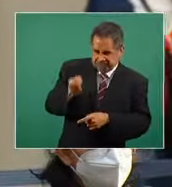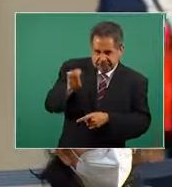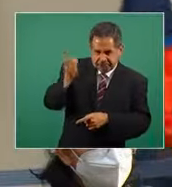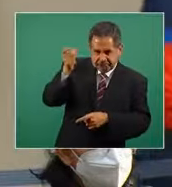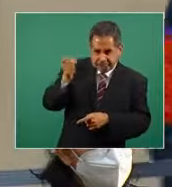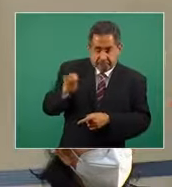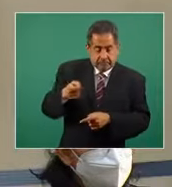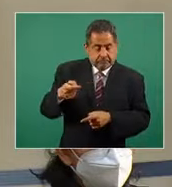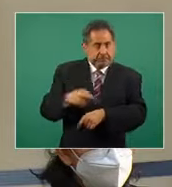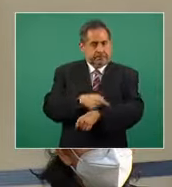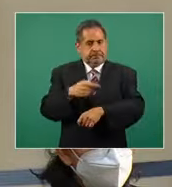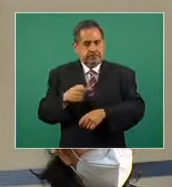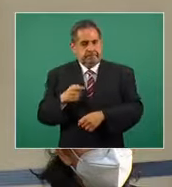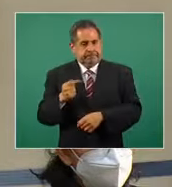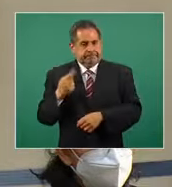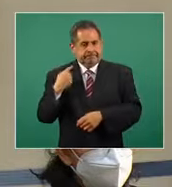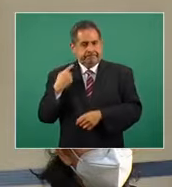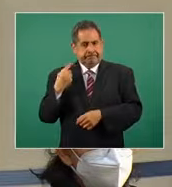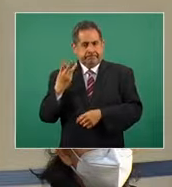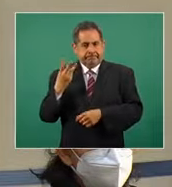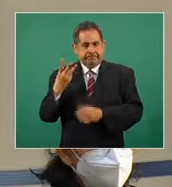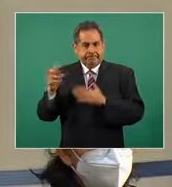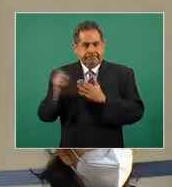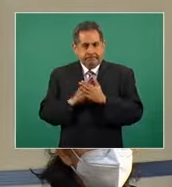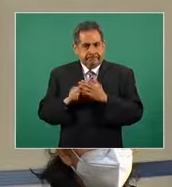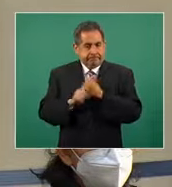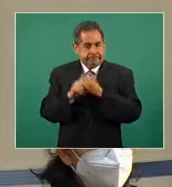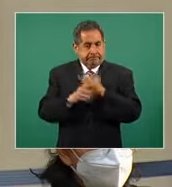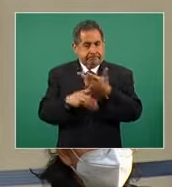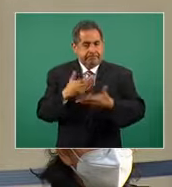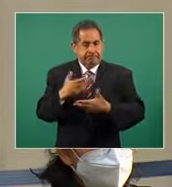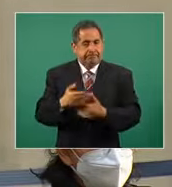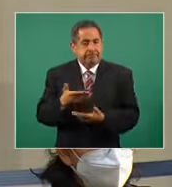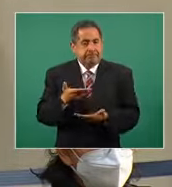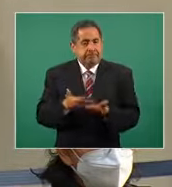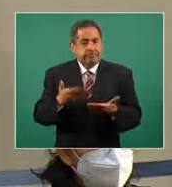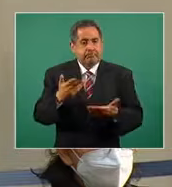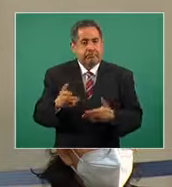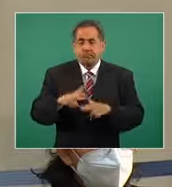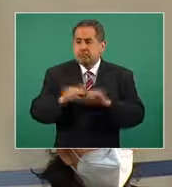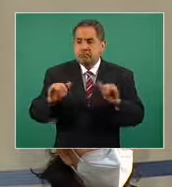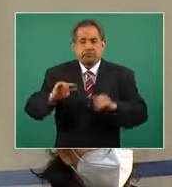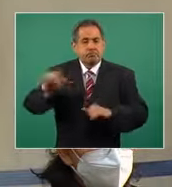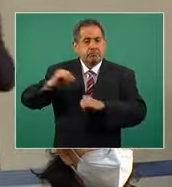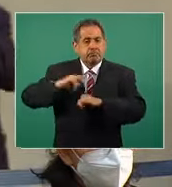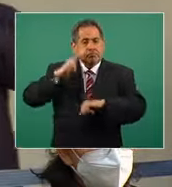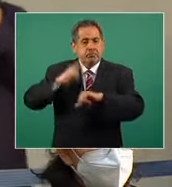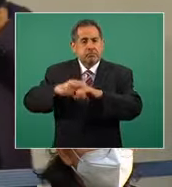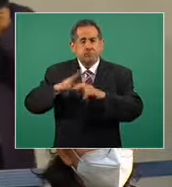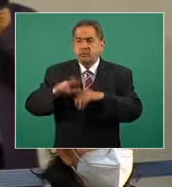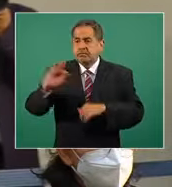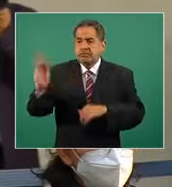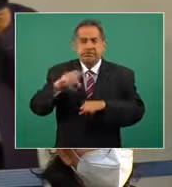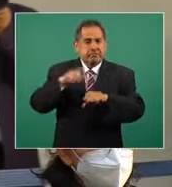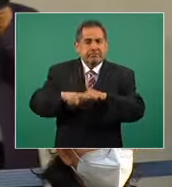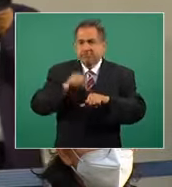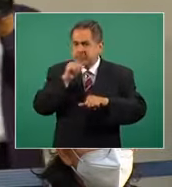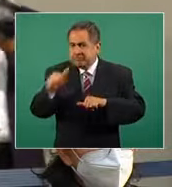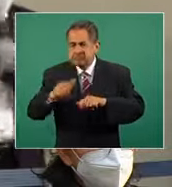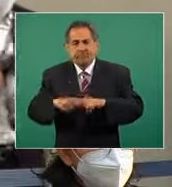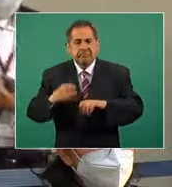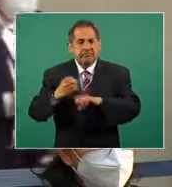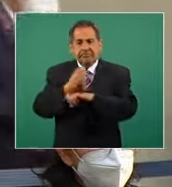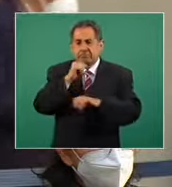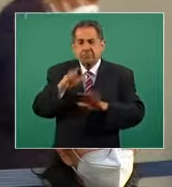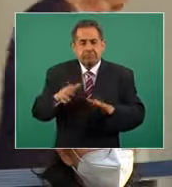cumplimos 3 meses de esa represión policíaca y es hasta hoy que ni una autoridad, ni federal ni estatal,